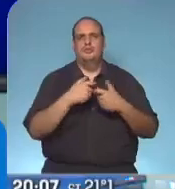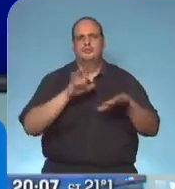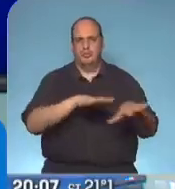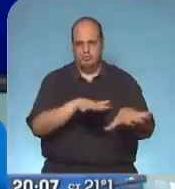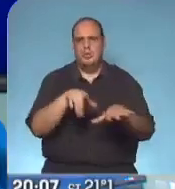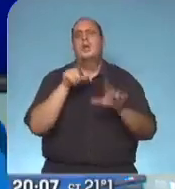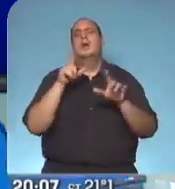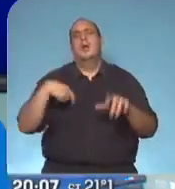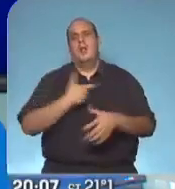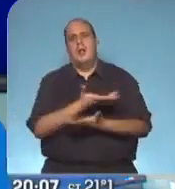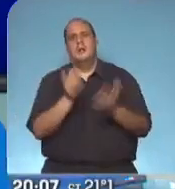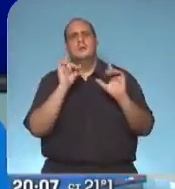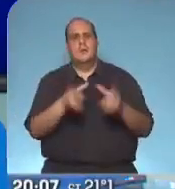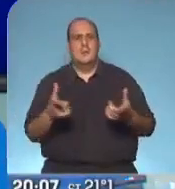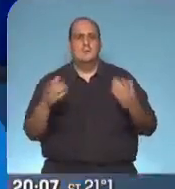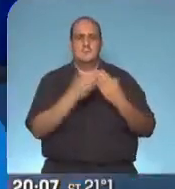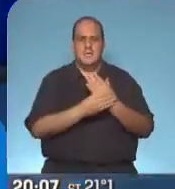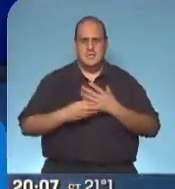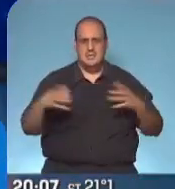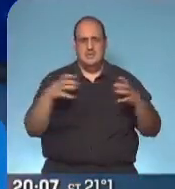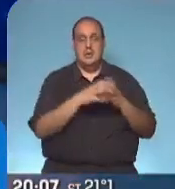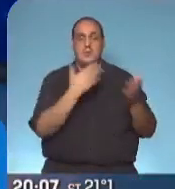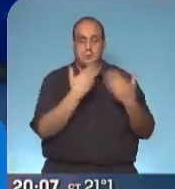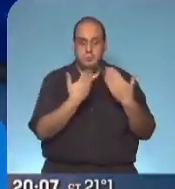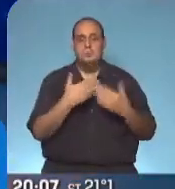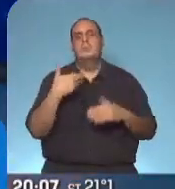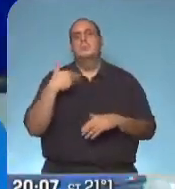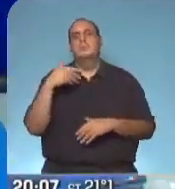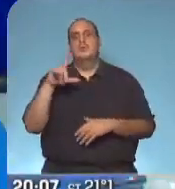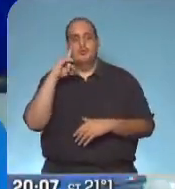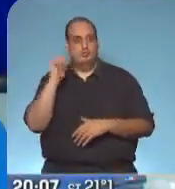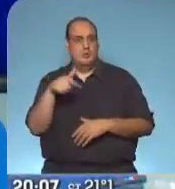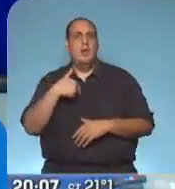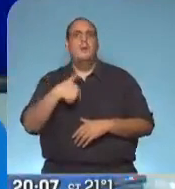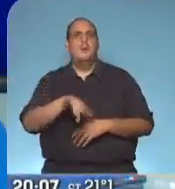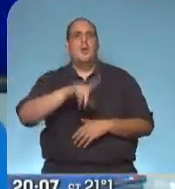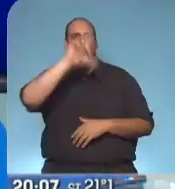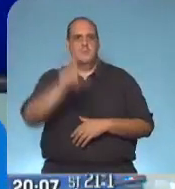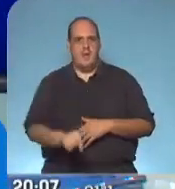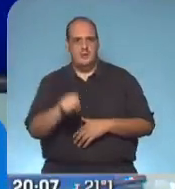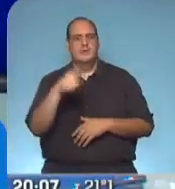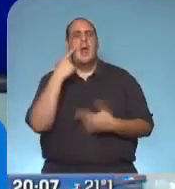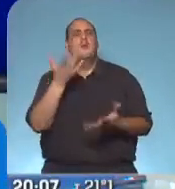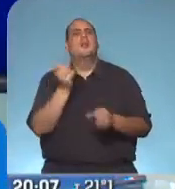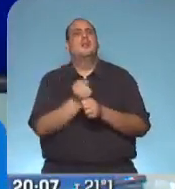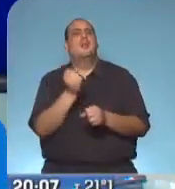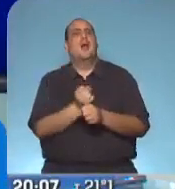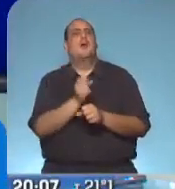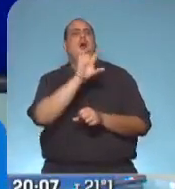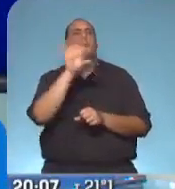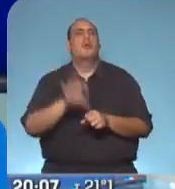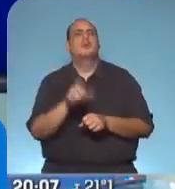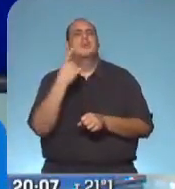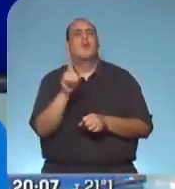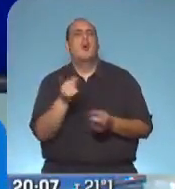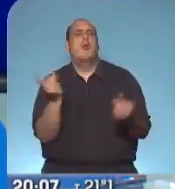llegar a conclusiones. En un ratito Lucía va a mostrarnos el país entero y nos va a indicar qué tipo de actividades, en qué